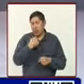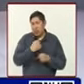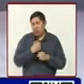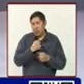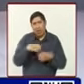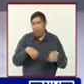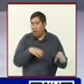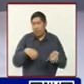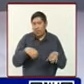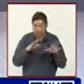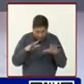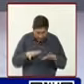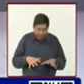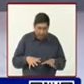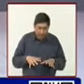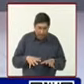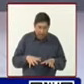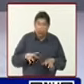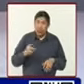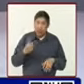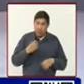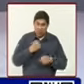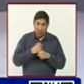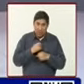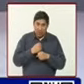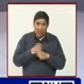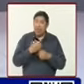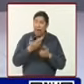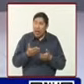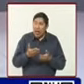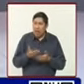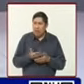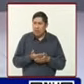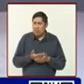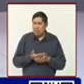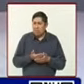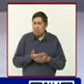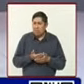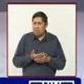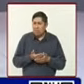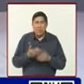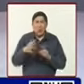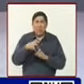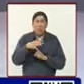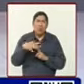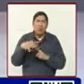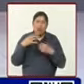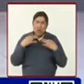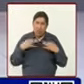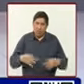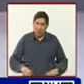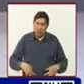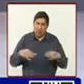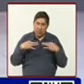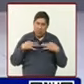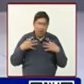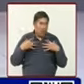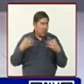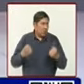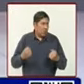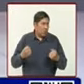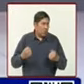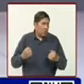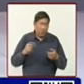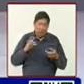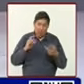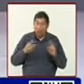persona también, claro. ¿No? Oye, no solo de los oficios, hay determinadas condiciones físicas o de salud que puedas tener que